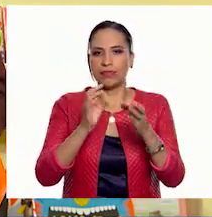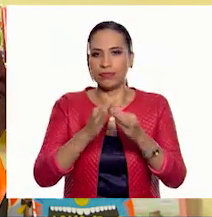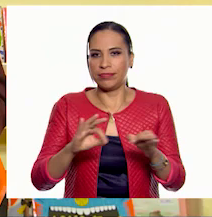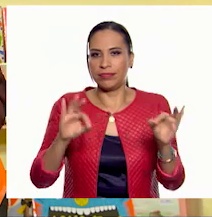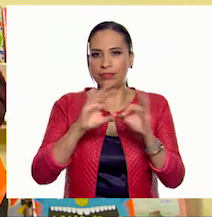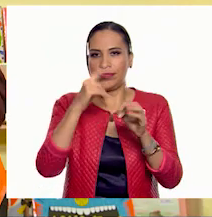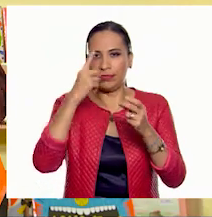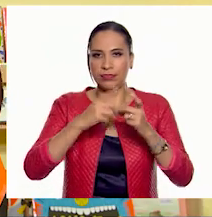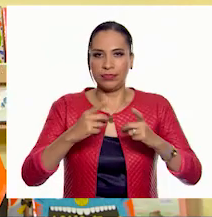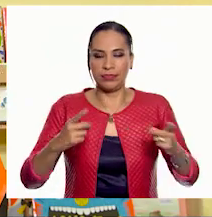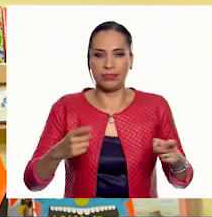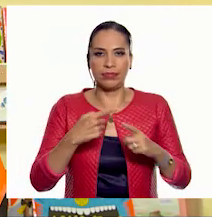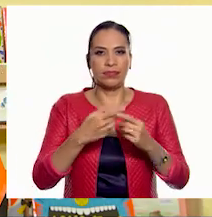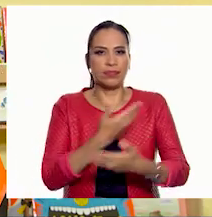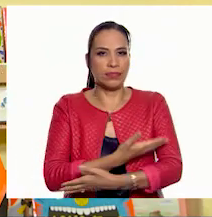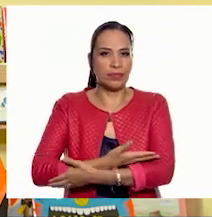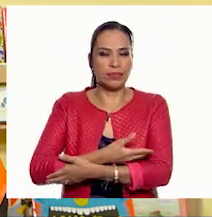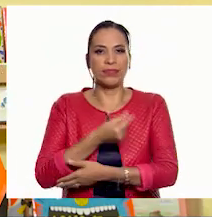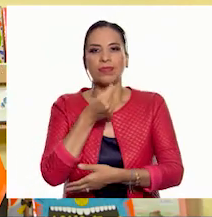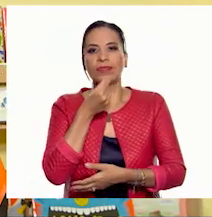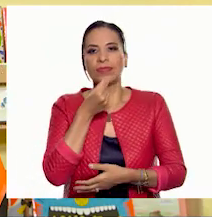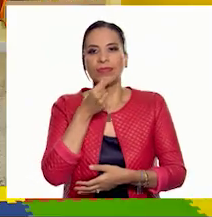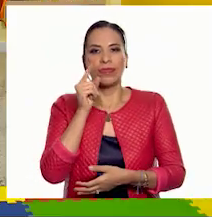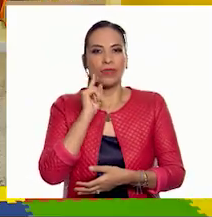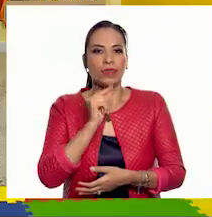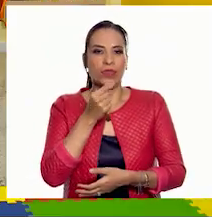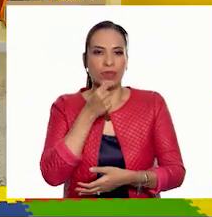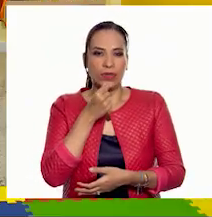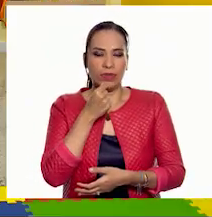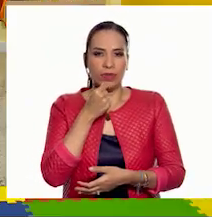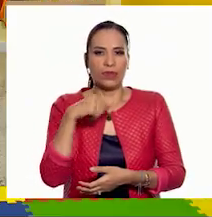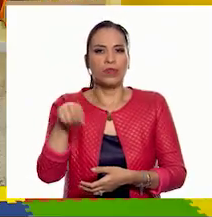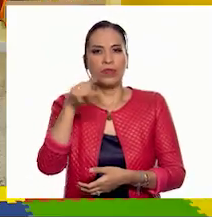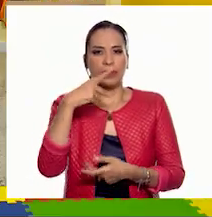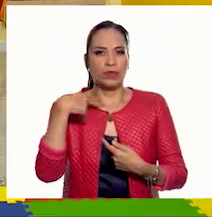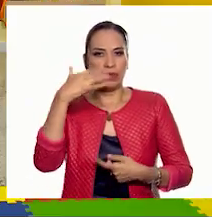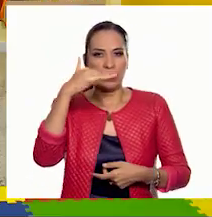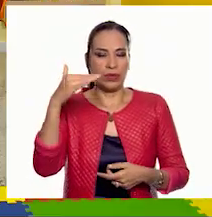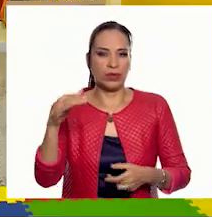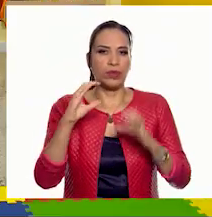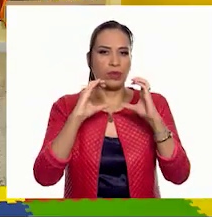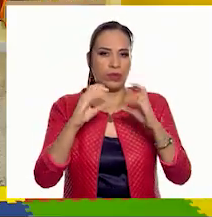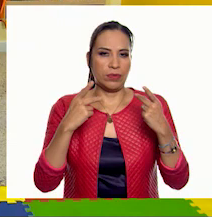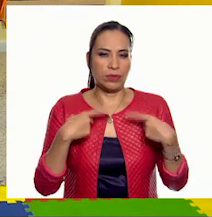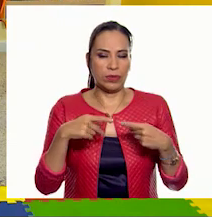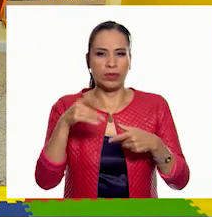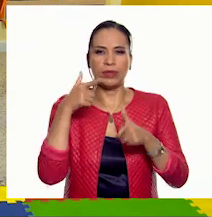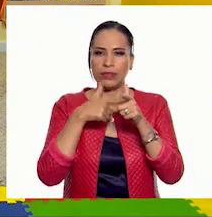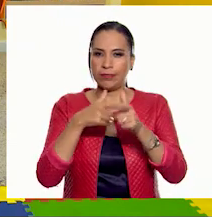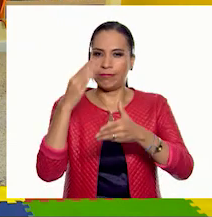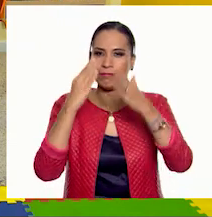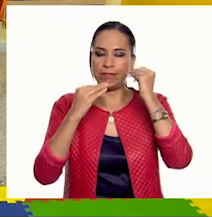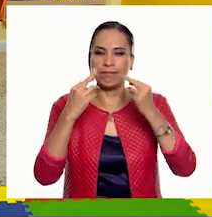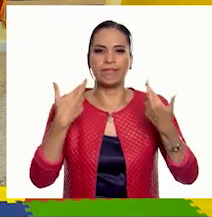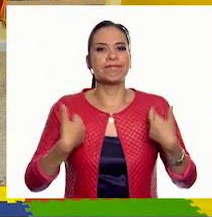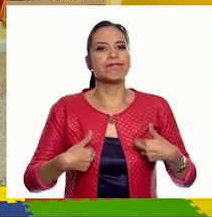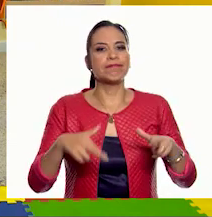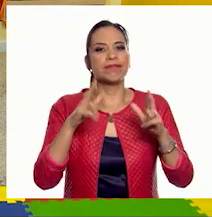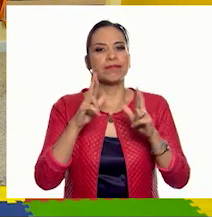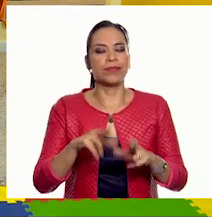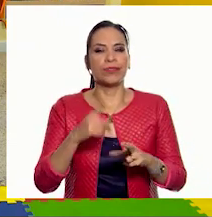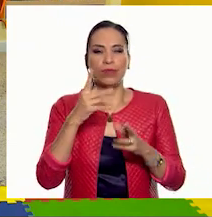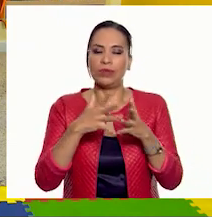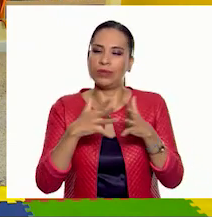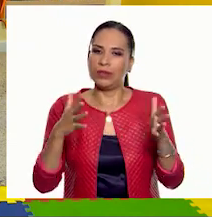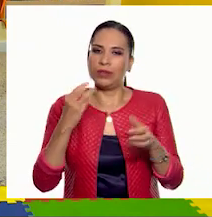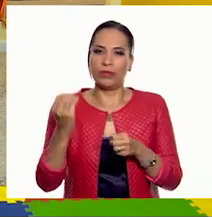relevantes para el desarrollo de los bebés, las niñas y los niños. El que los adultos cuidadores sigamos aprendiendo representa una